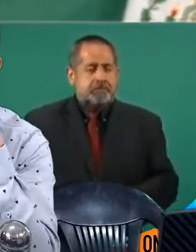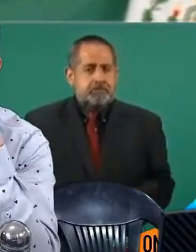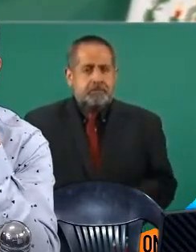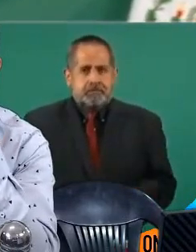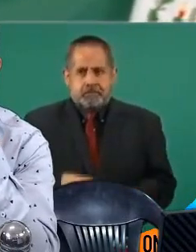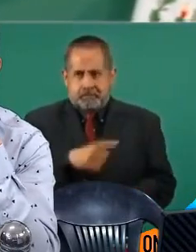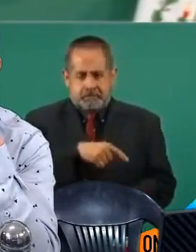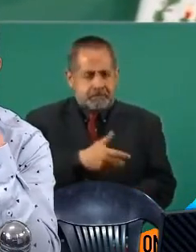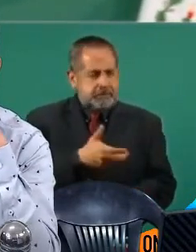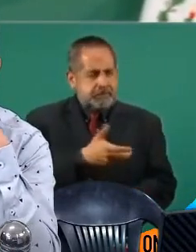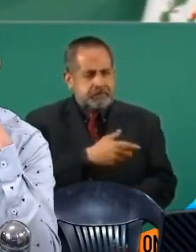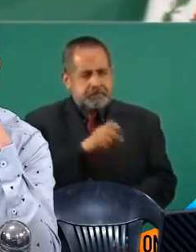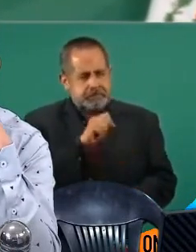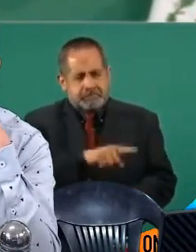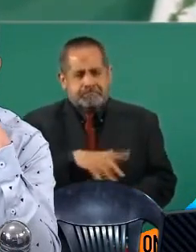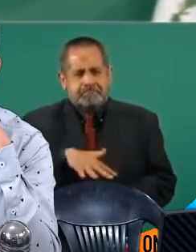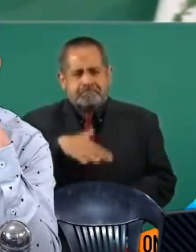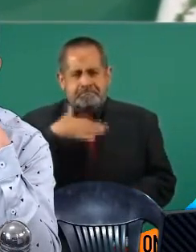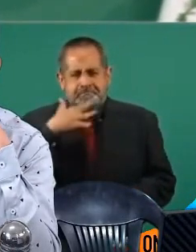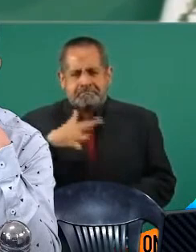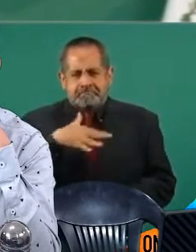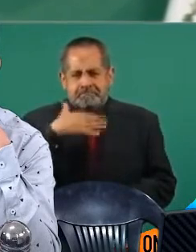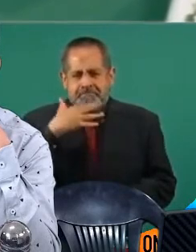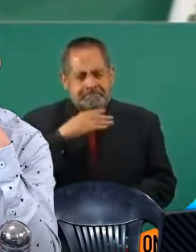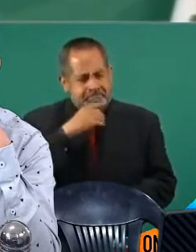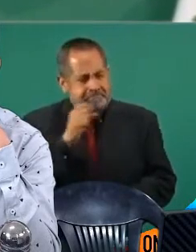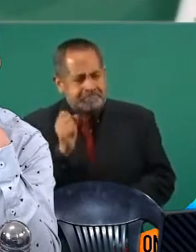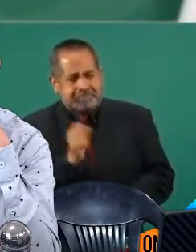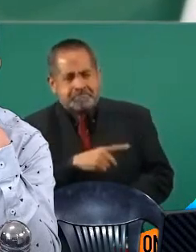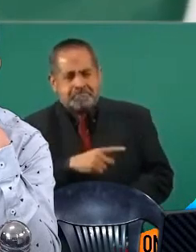cometían actos de corrupción.